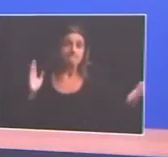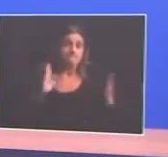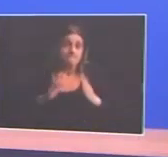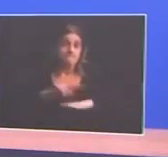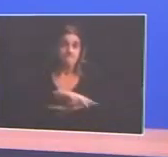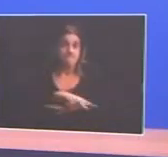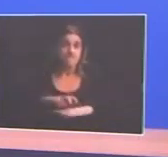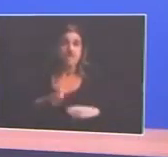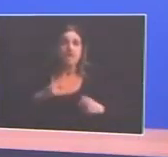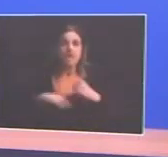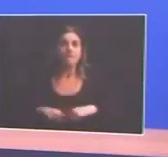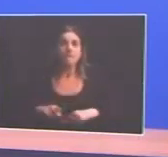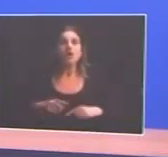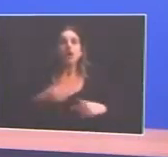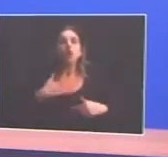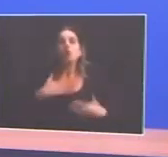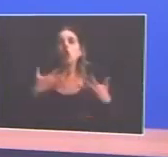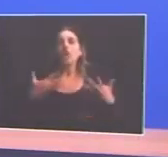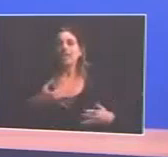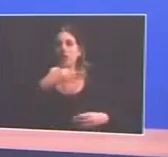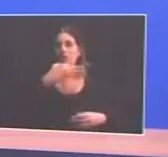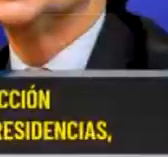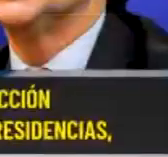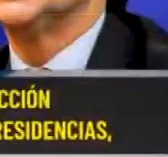Certidumbre y confianza, pero lo decía así.